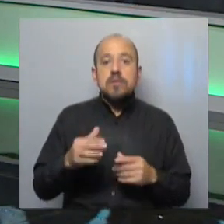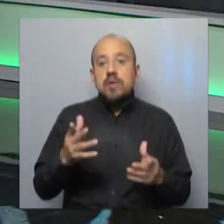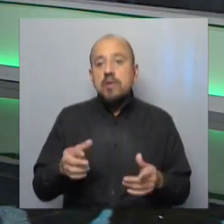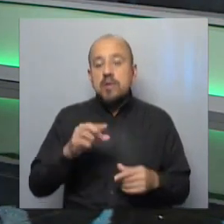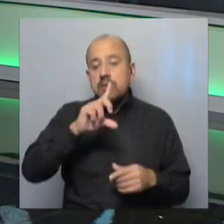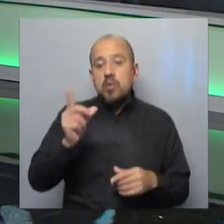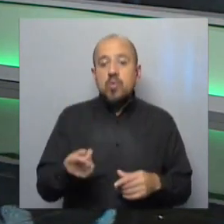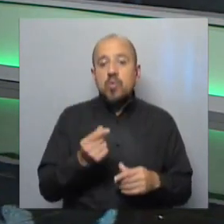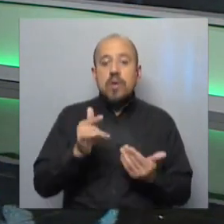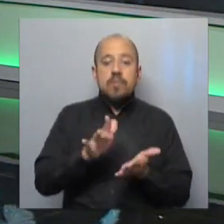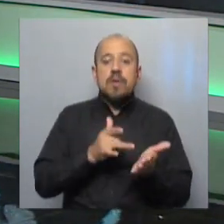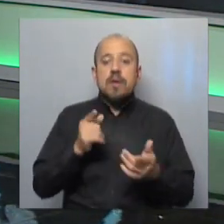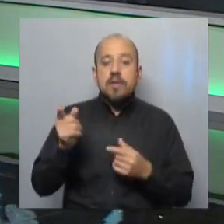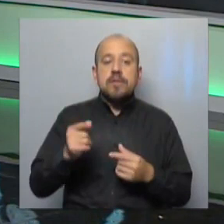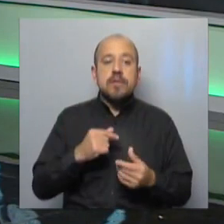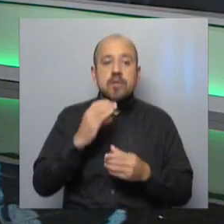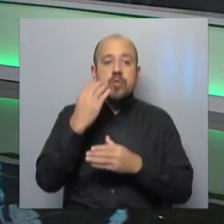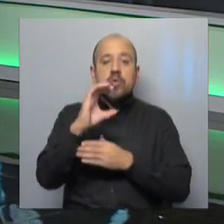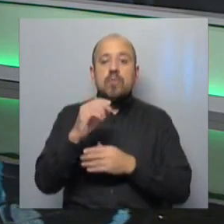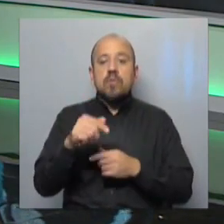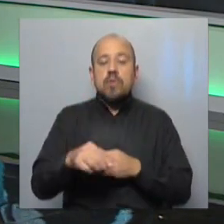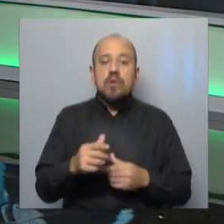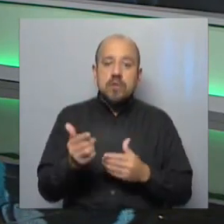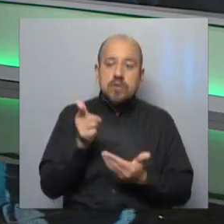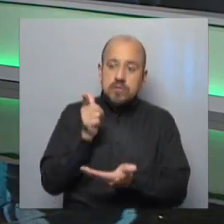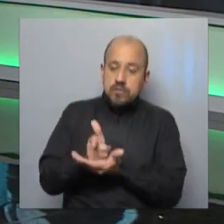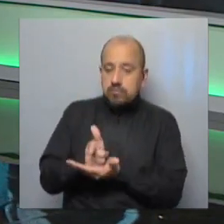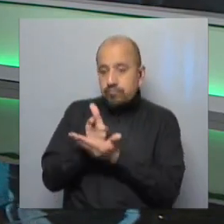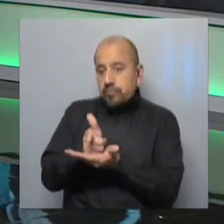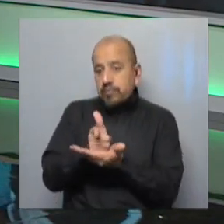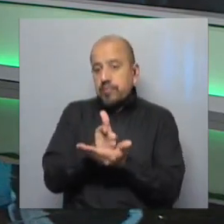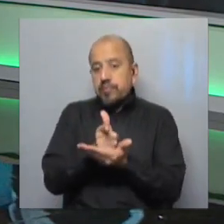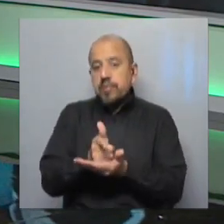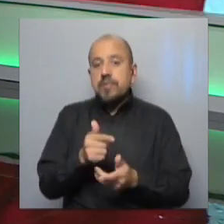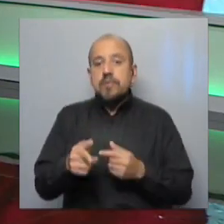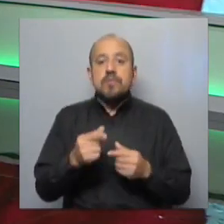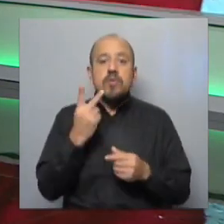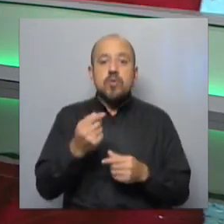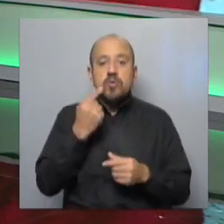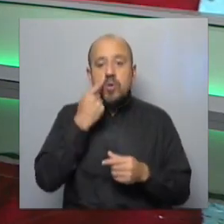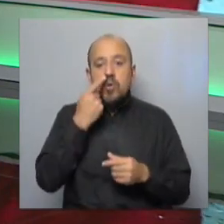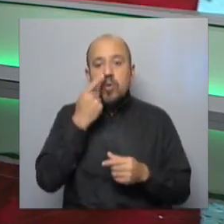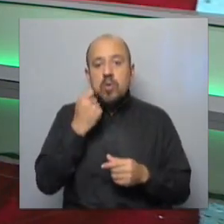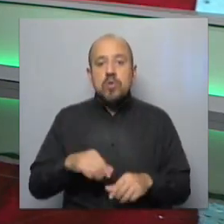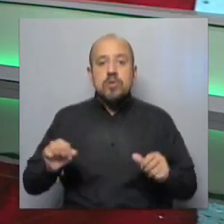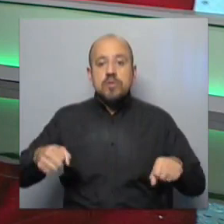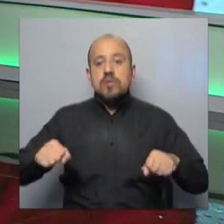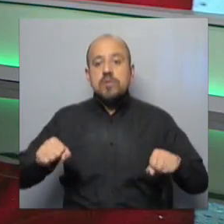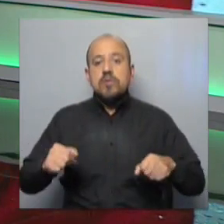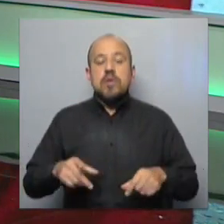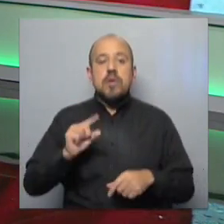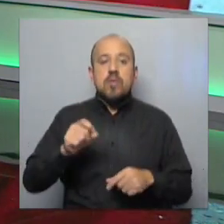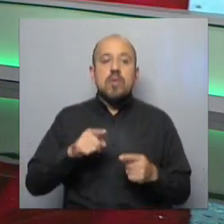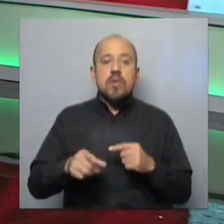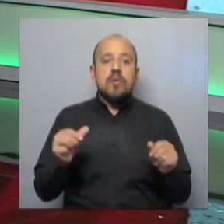en una isla cerca de cartagena de indias cuando fue asesinado frente a su esposa por dos hombres que llegaron en una moto naútica